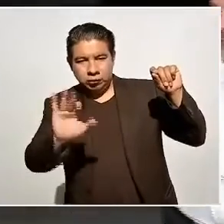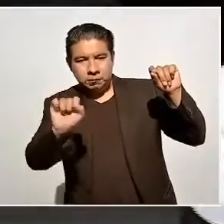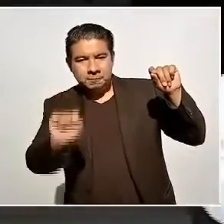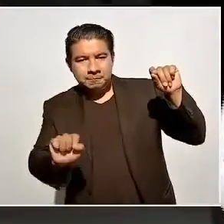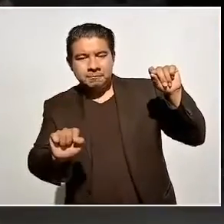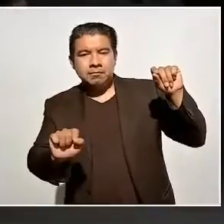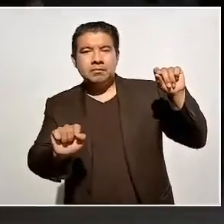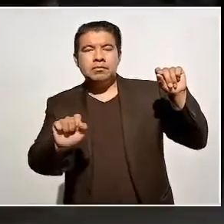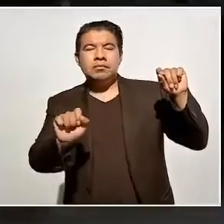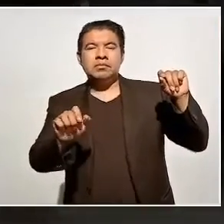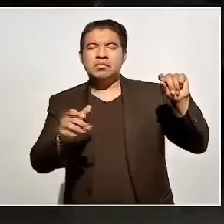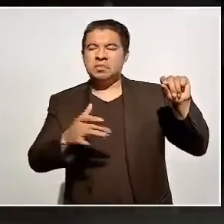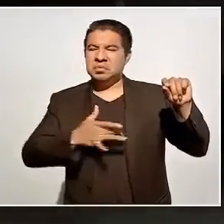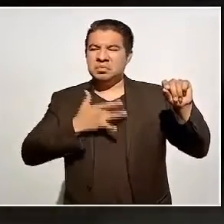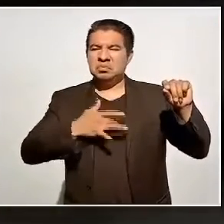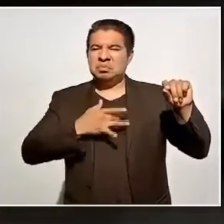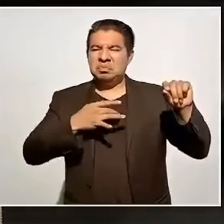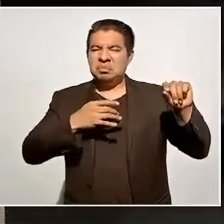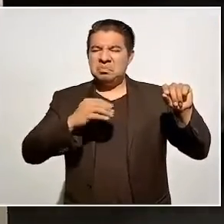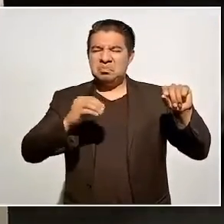no les importó.